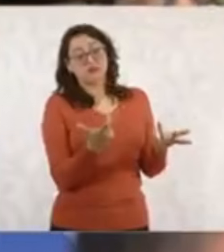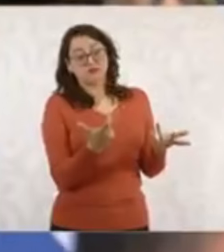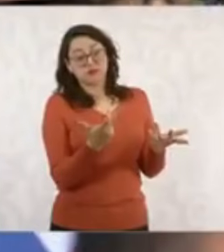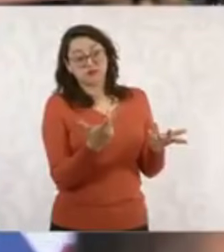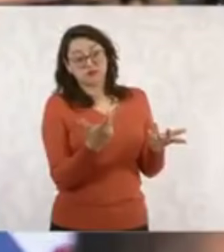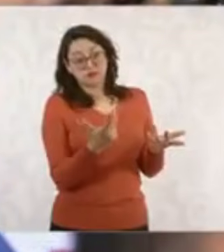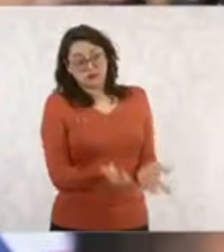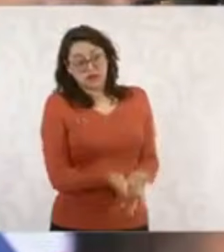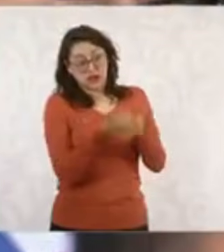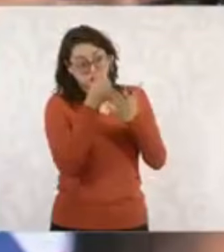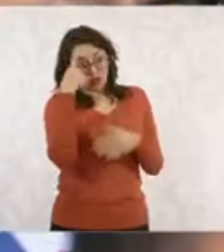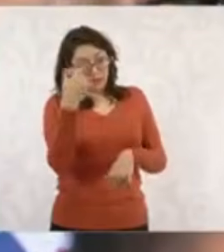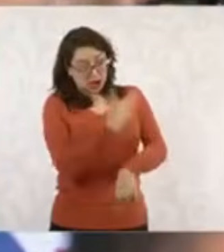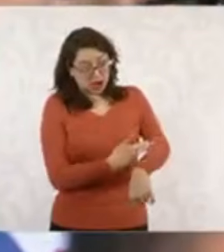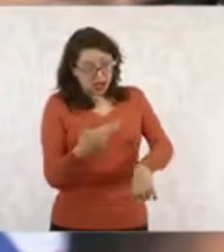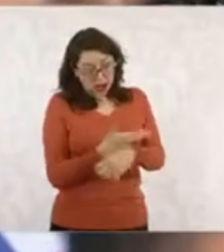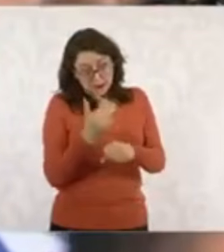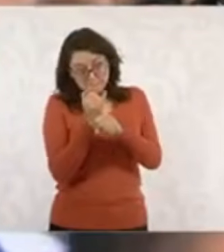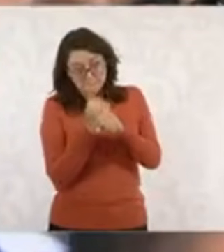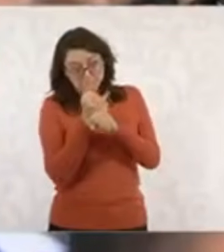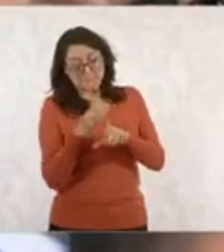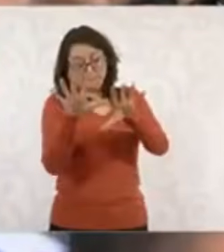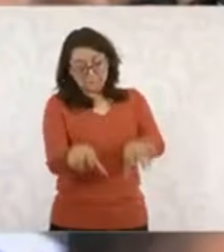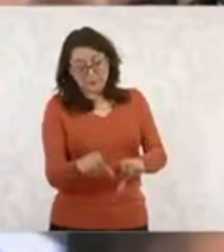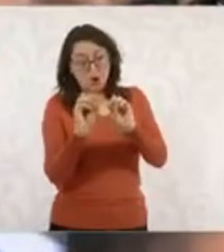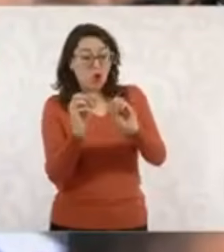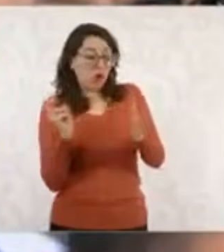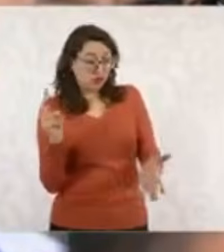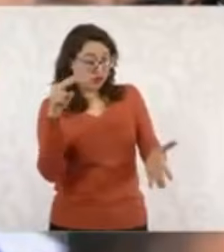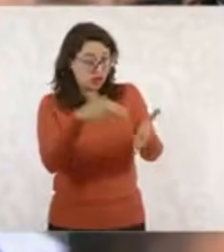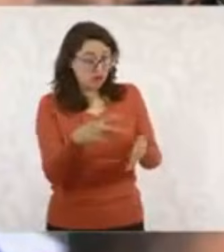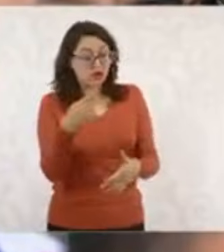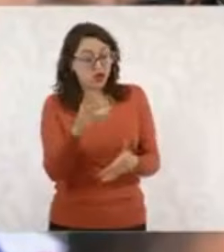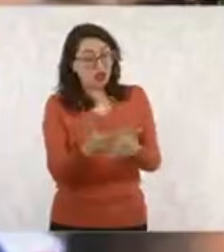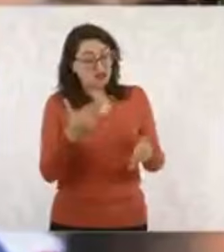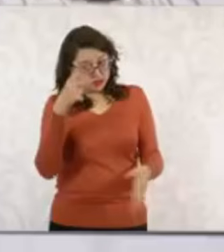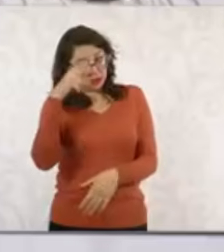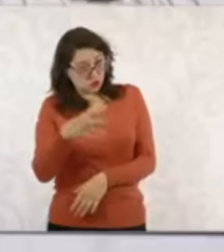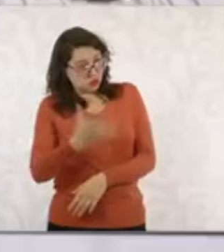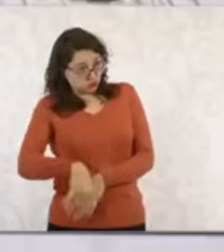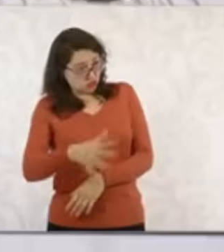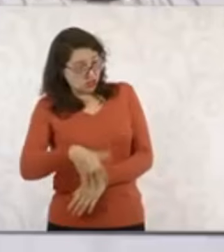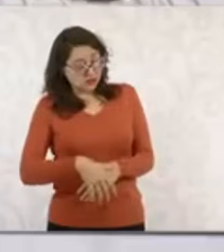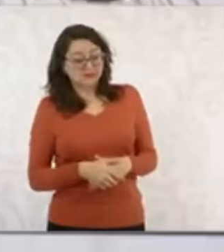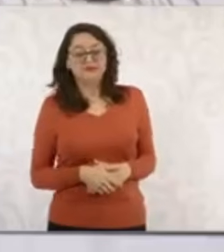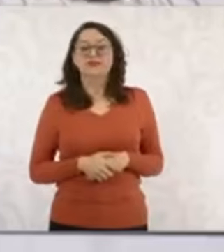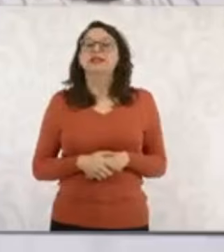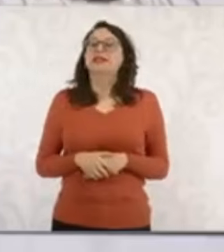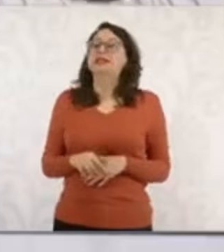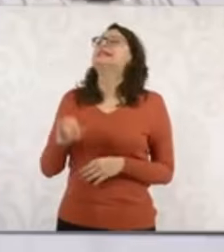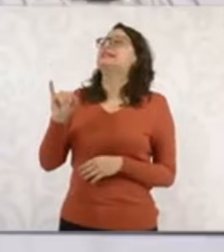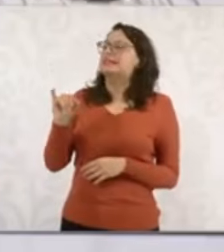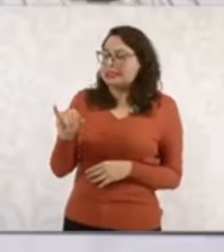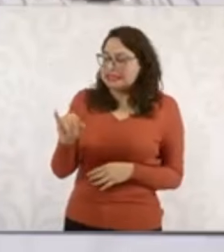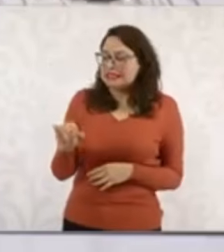ayudó a capturar a este personaje, o bueno, que se entregara, pero ¿México lo estaba buscando? Sí, a ver,